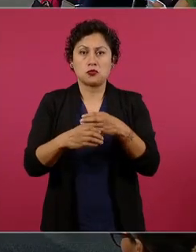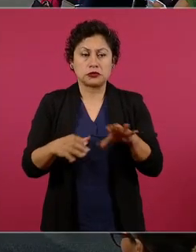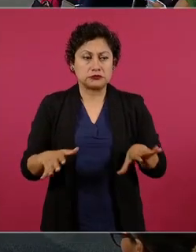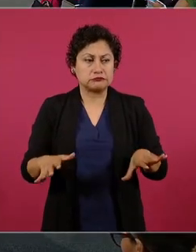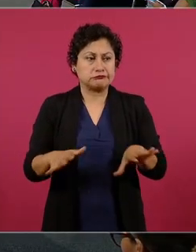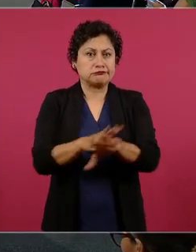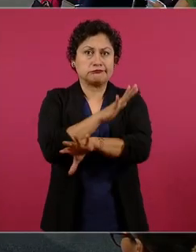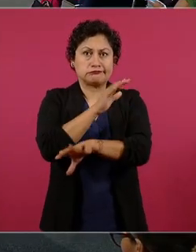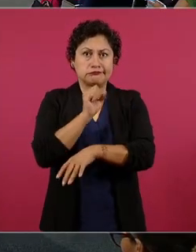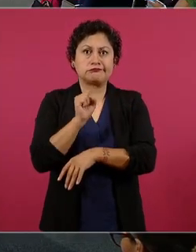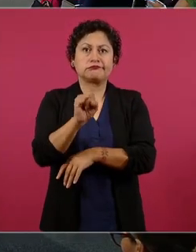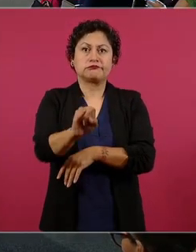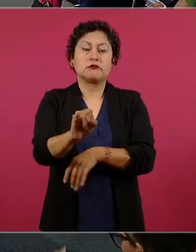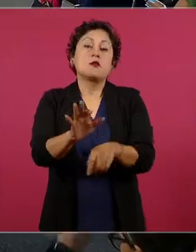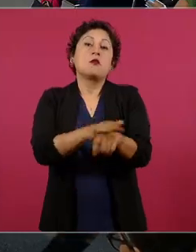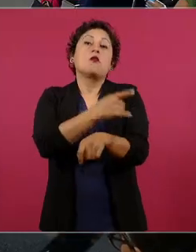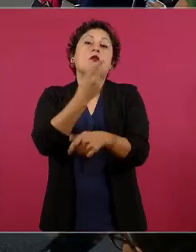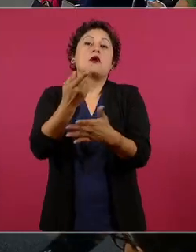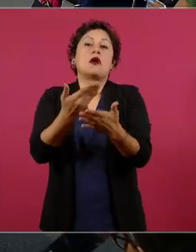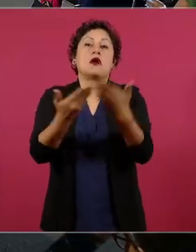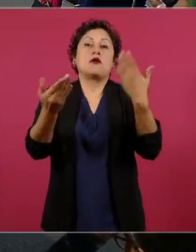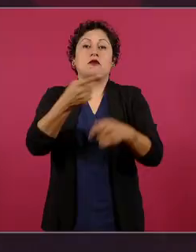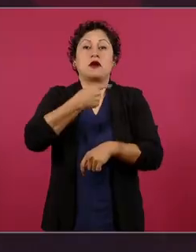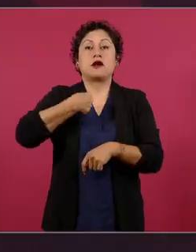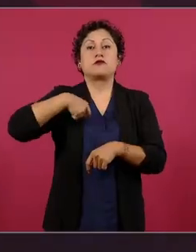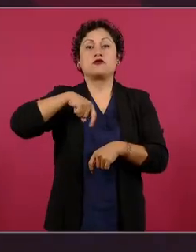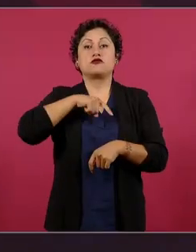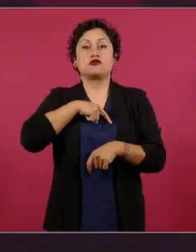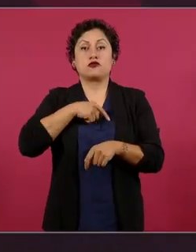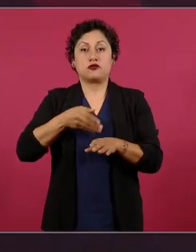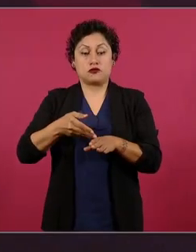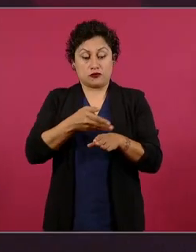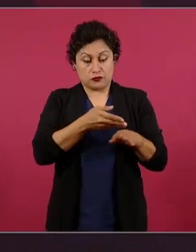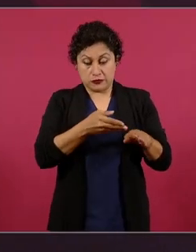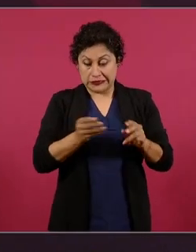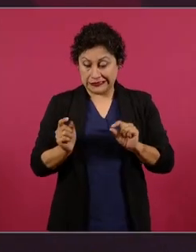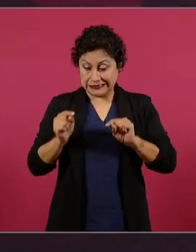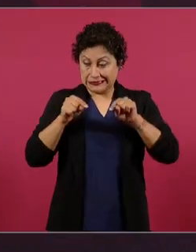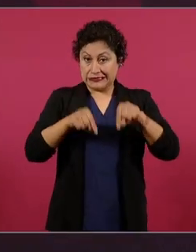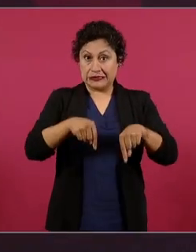fuimos contra la corriente en esta transformación.